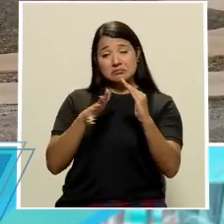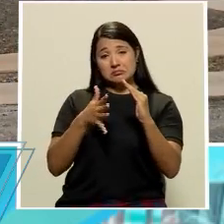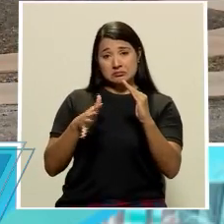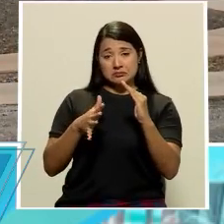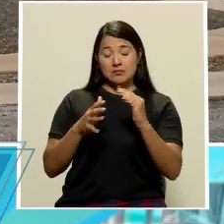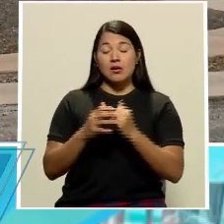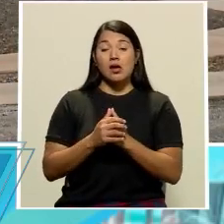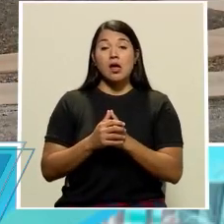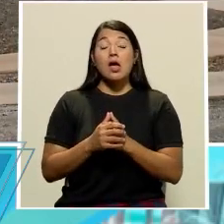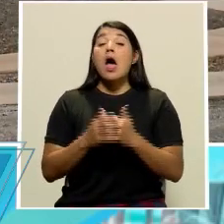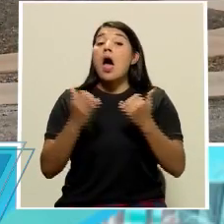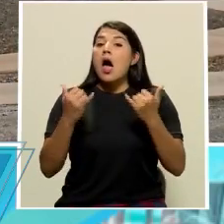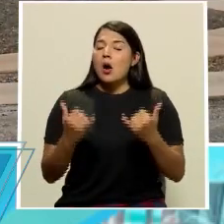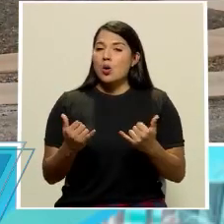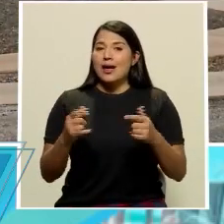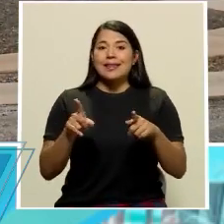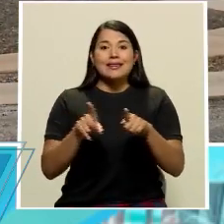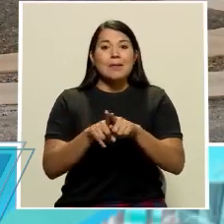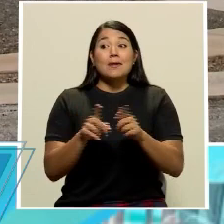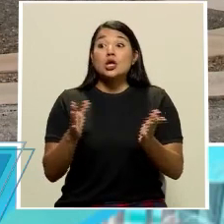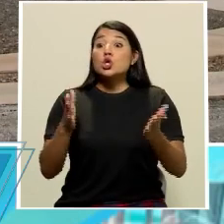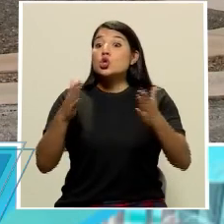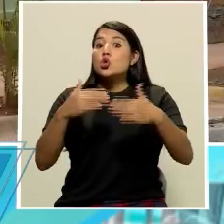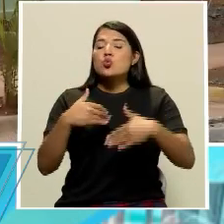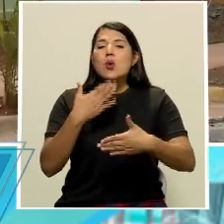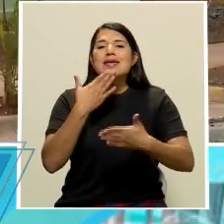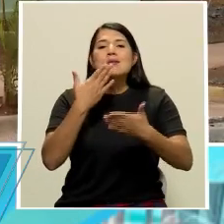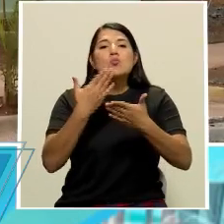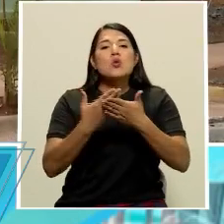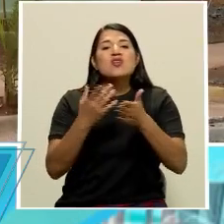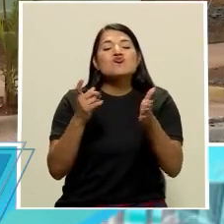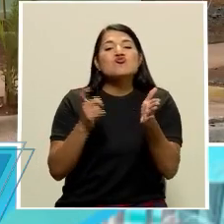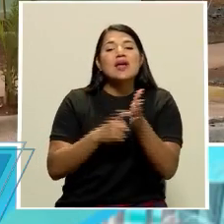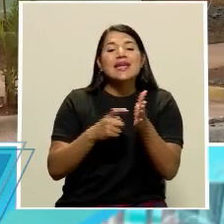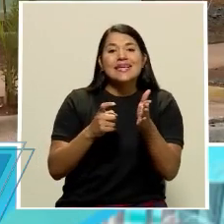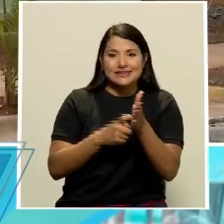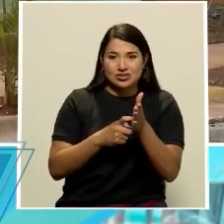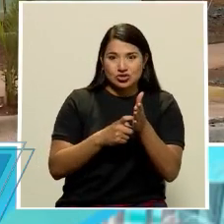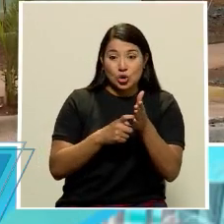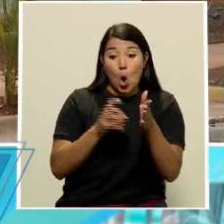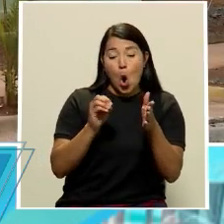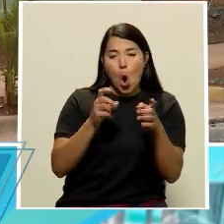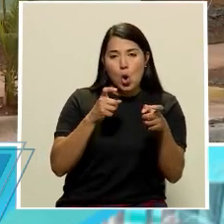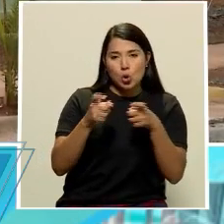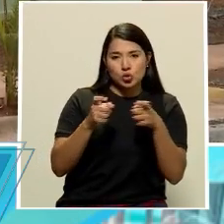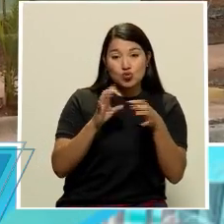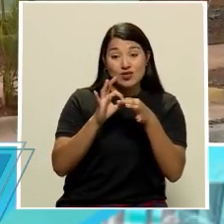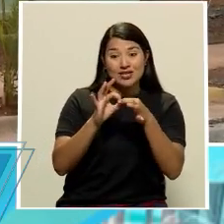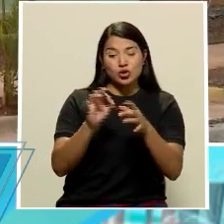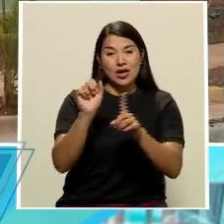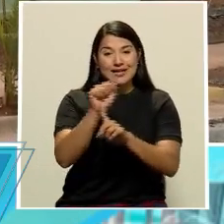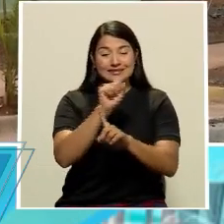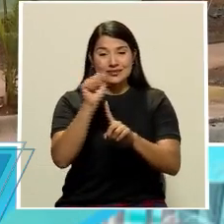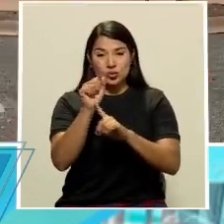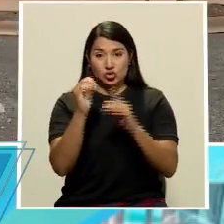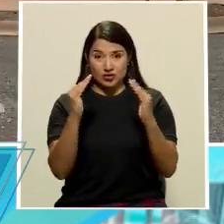de que no tenemos un buen registro sobre la situación de la vivienda, sobre todo la vivienda informal.